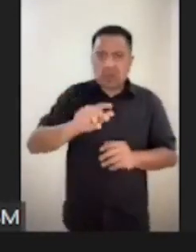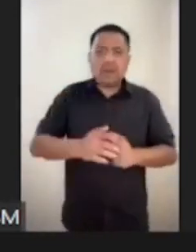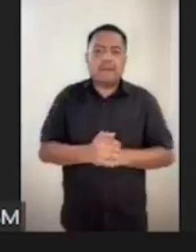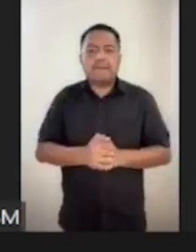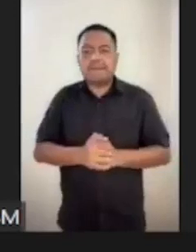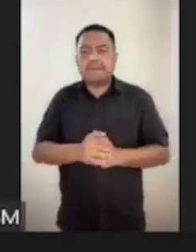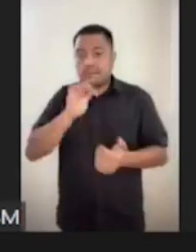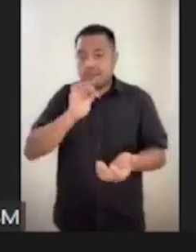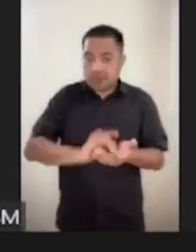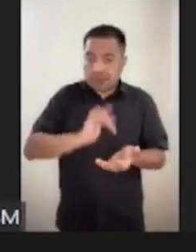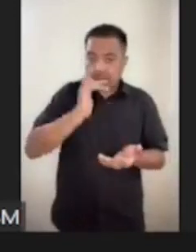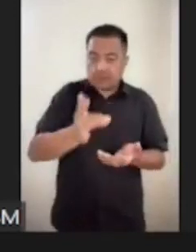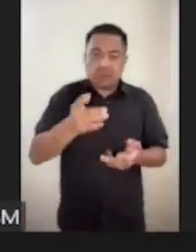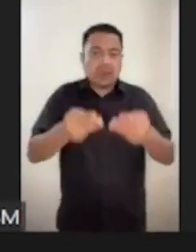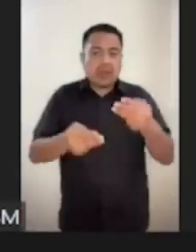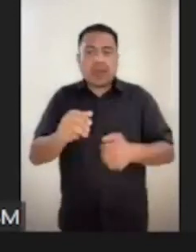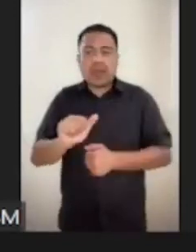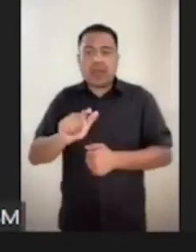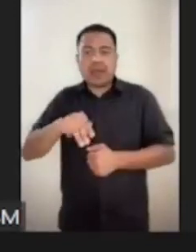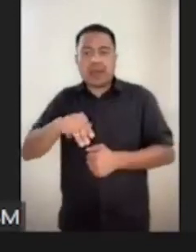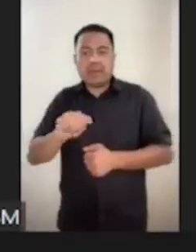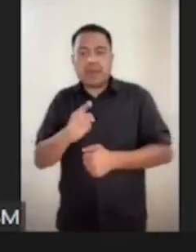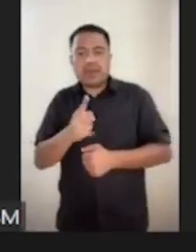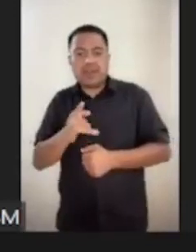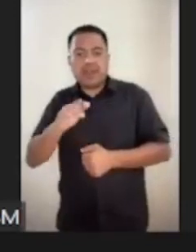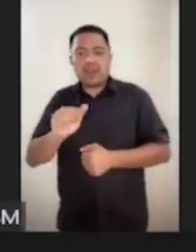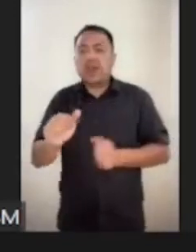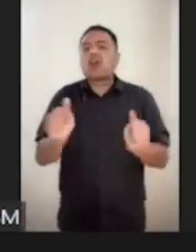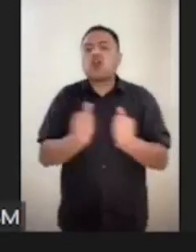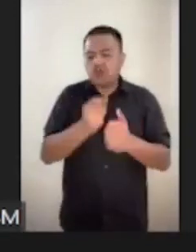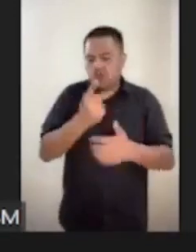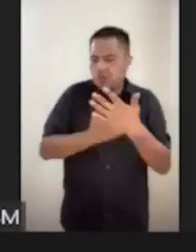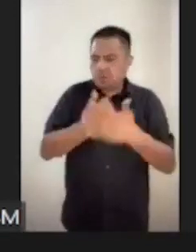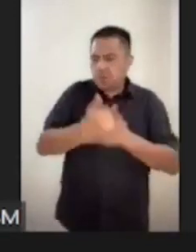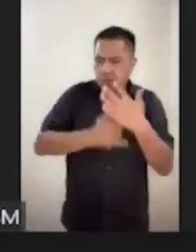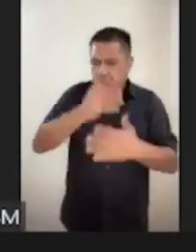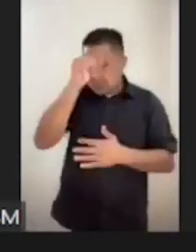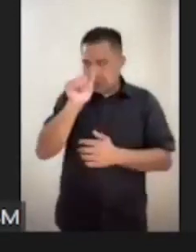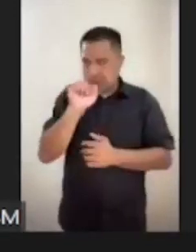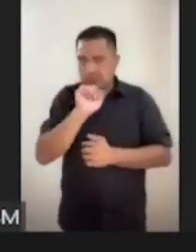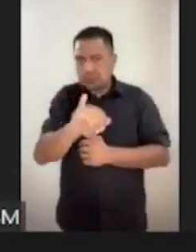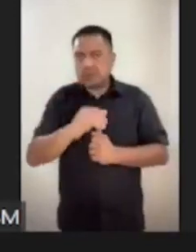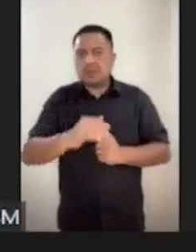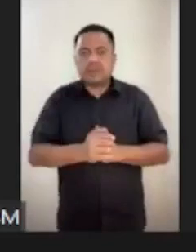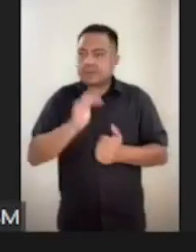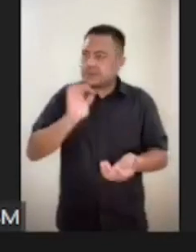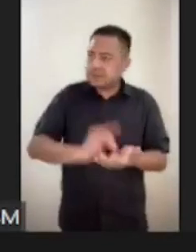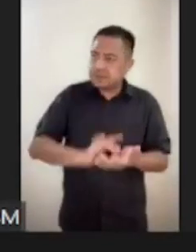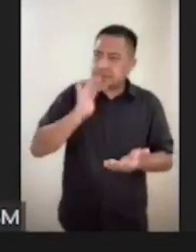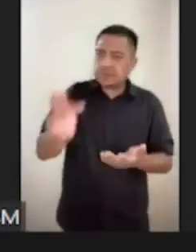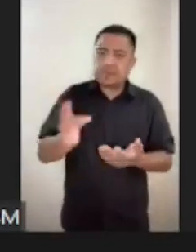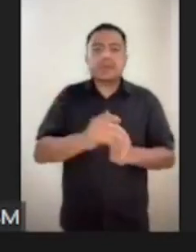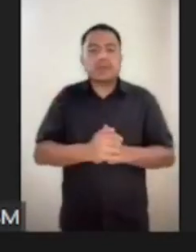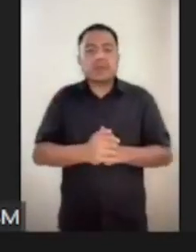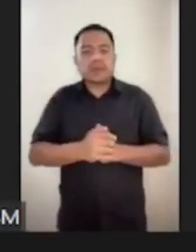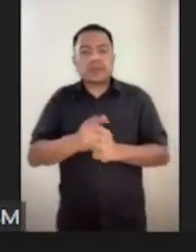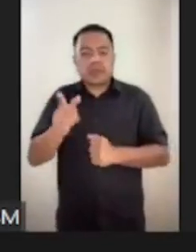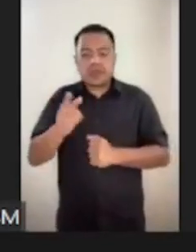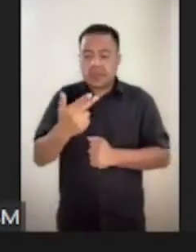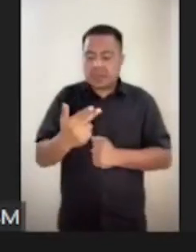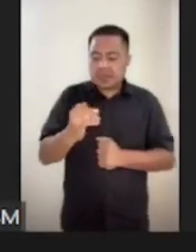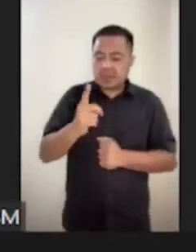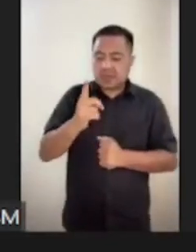Gracias, magistrado. Magistrada Almadelia Eugenio Alcaraz. Con el proyecto. Gracias, magistrada. Magistrada ponente y la Rosa Delgado